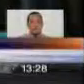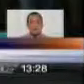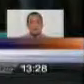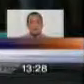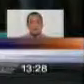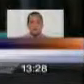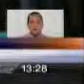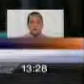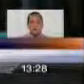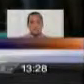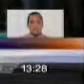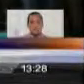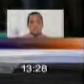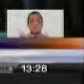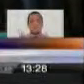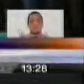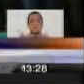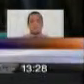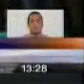existencia de esa reunión.